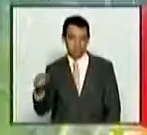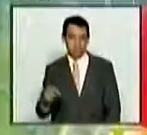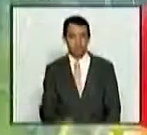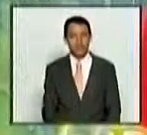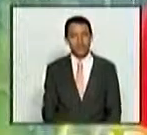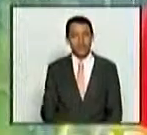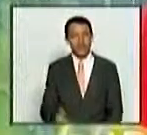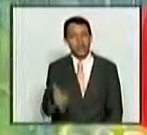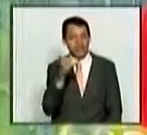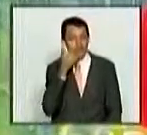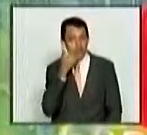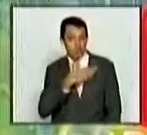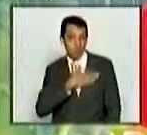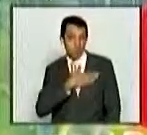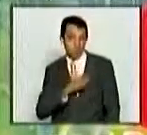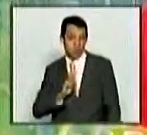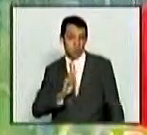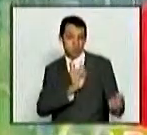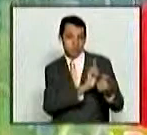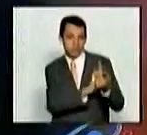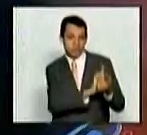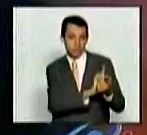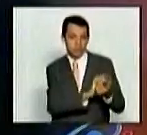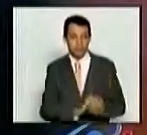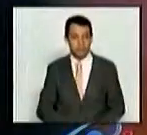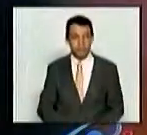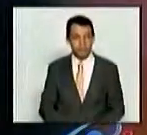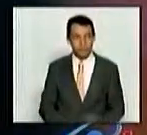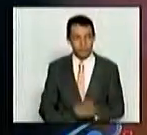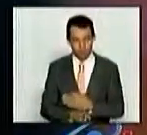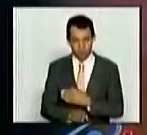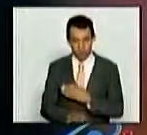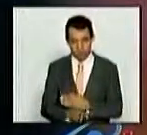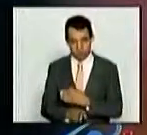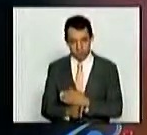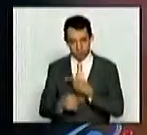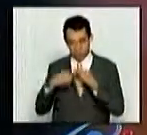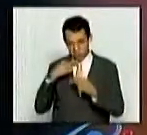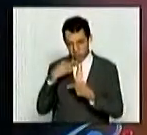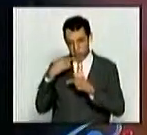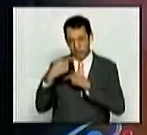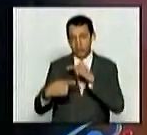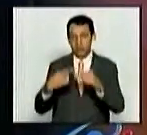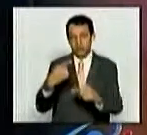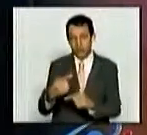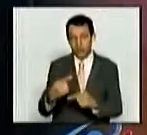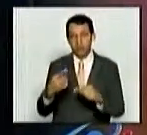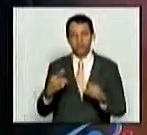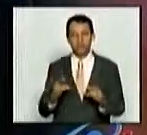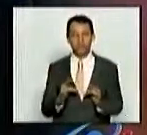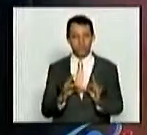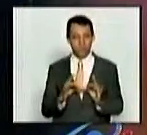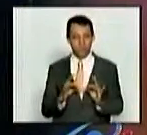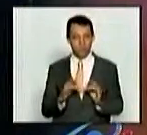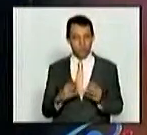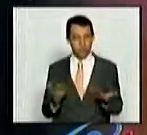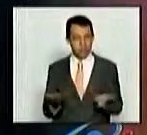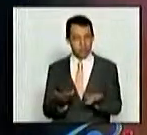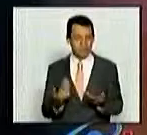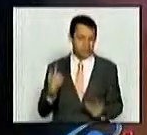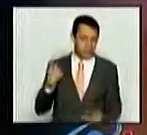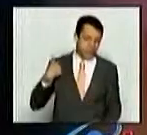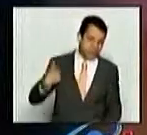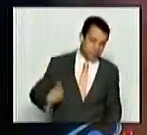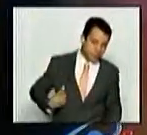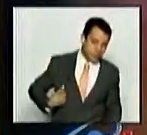312-751-7722. Llámenos para tener el gusto de atenderlos. Continuamos con la historia clínica de un dolor crónico a nivel lumbar,